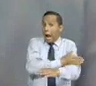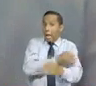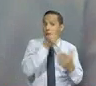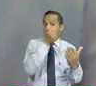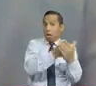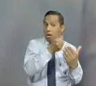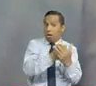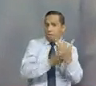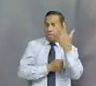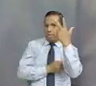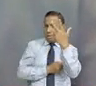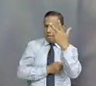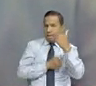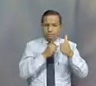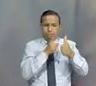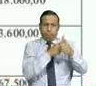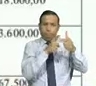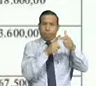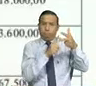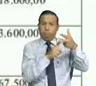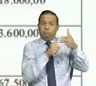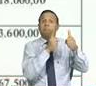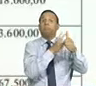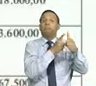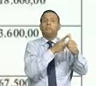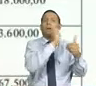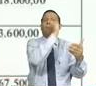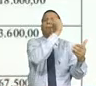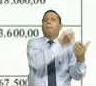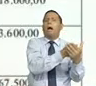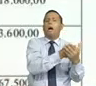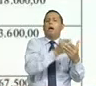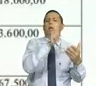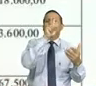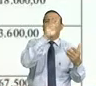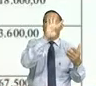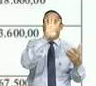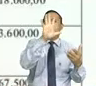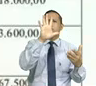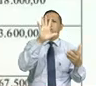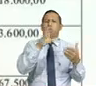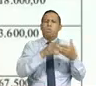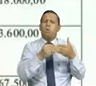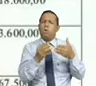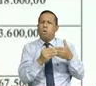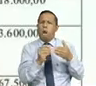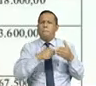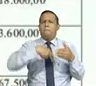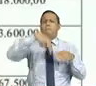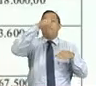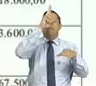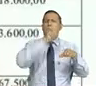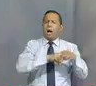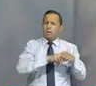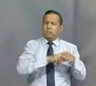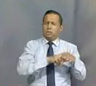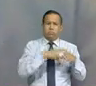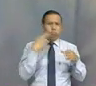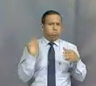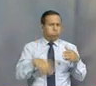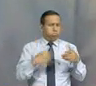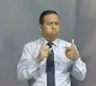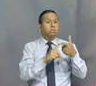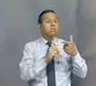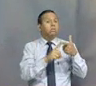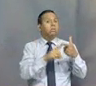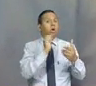tres compras importantes con sobreprecios. La primera se pagó $145, un sobreprecio del 551%. La segunda